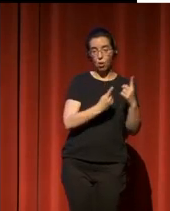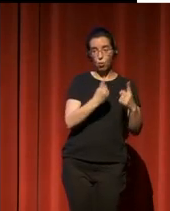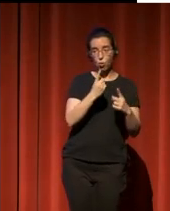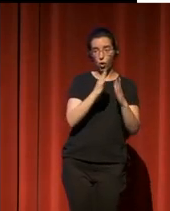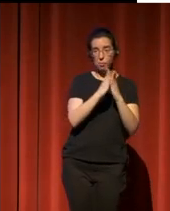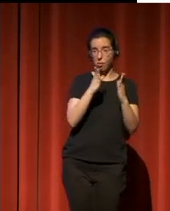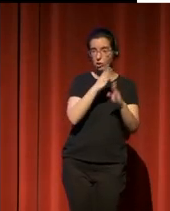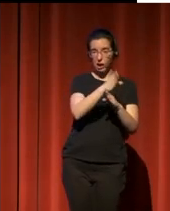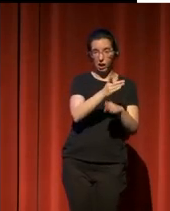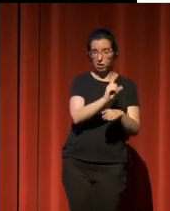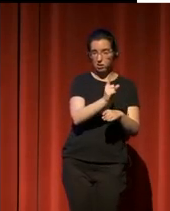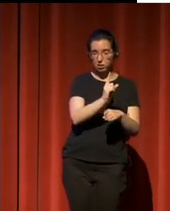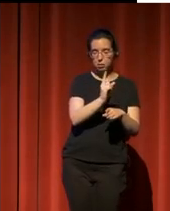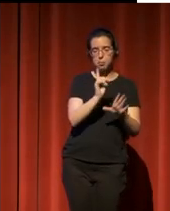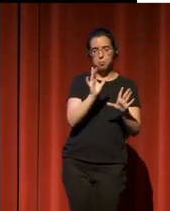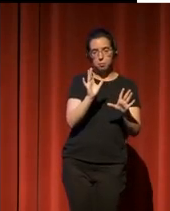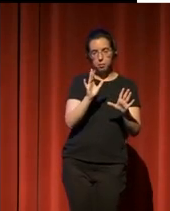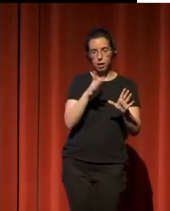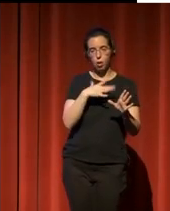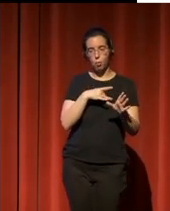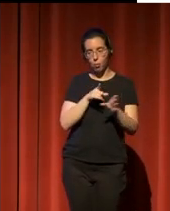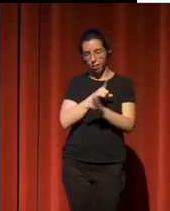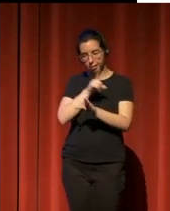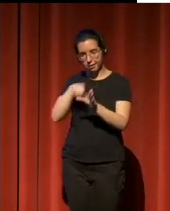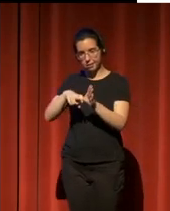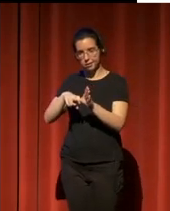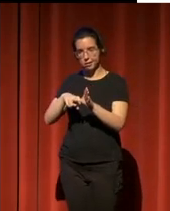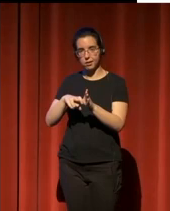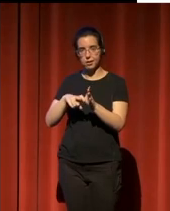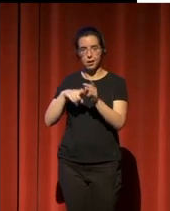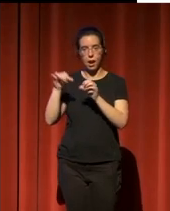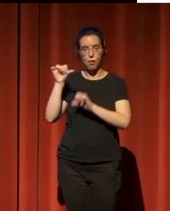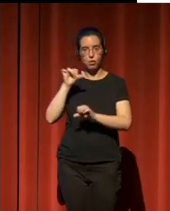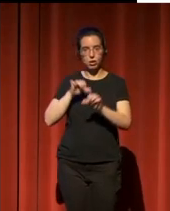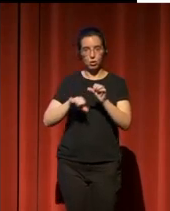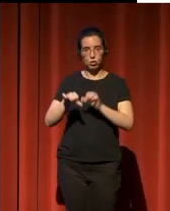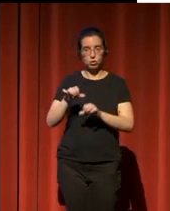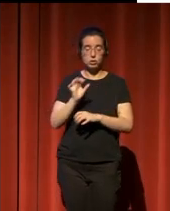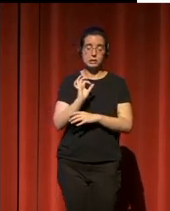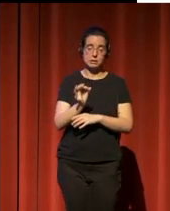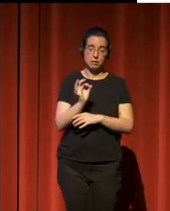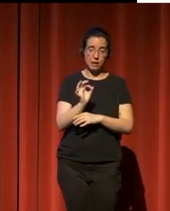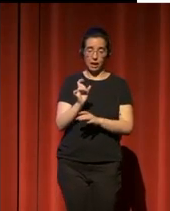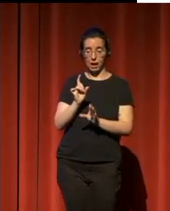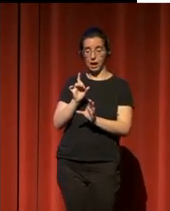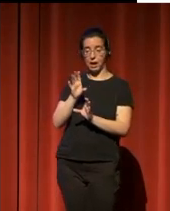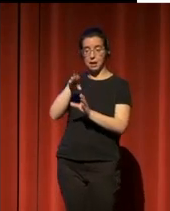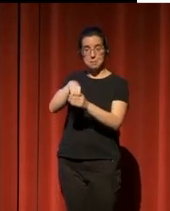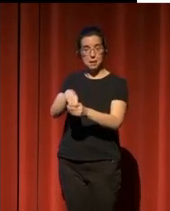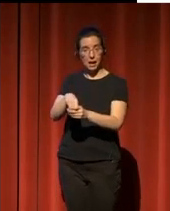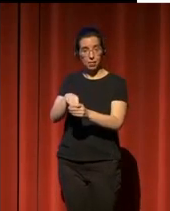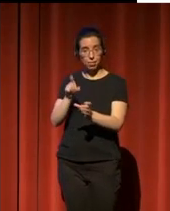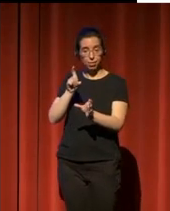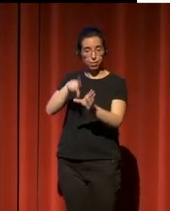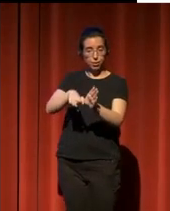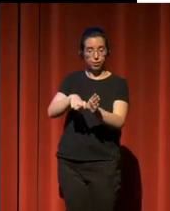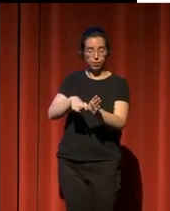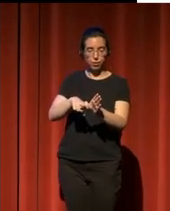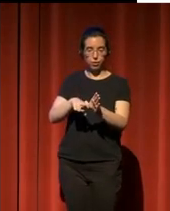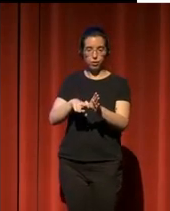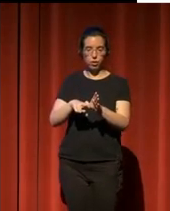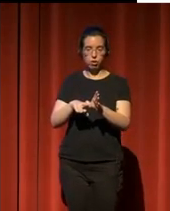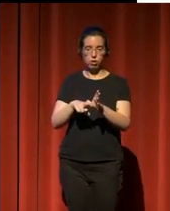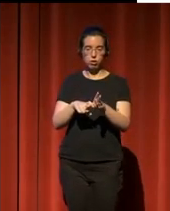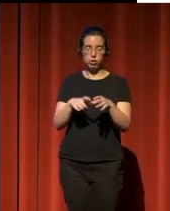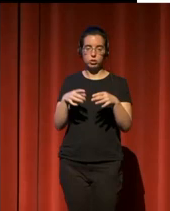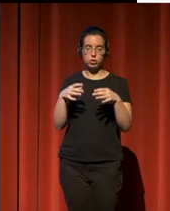impliquen en la en la misma vale Aunque es verdad que esta implicación a veces sucede mediada